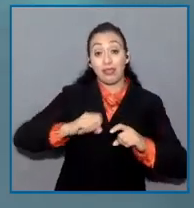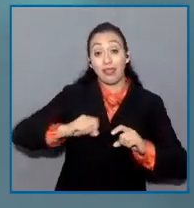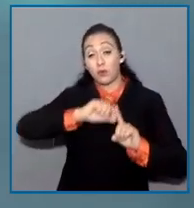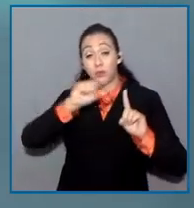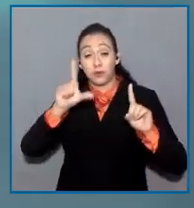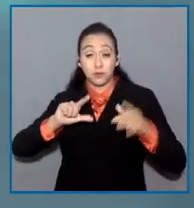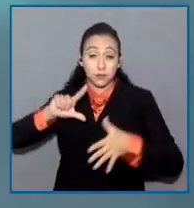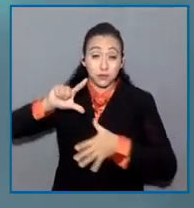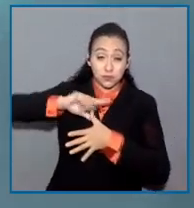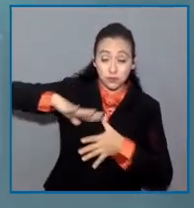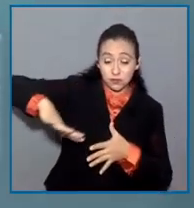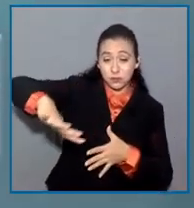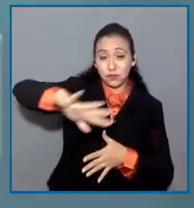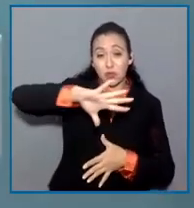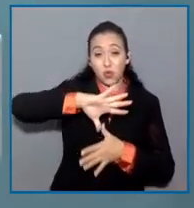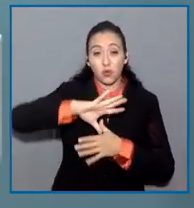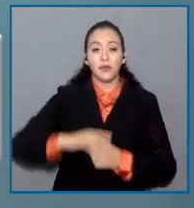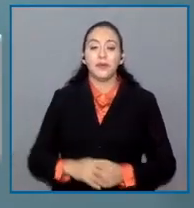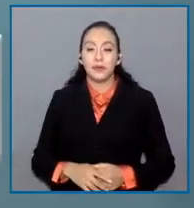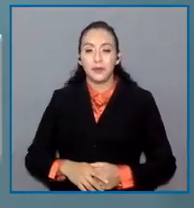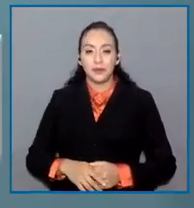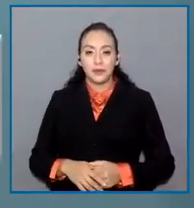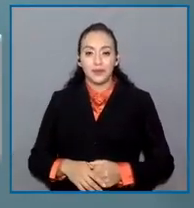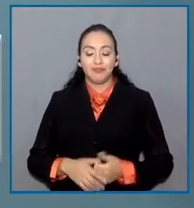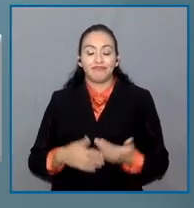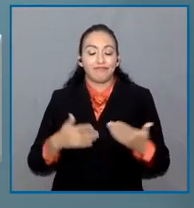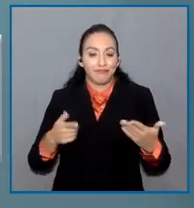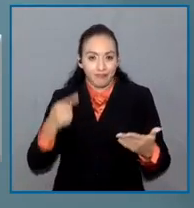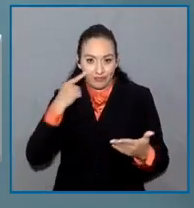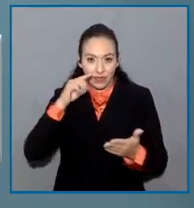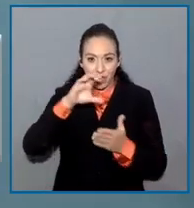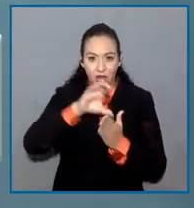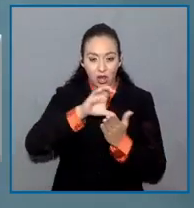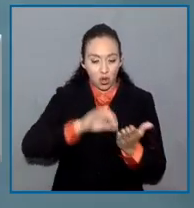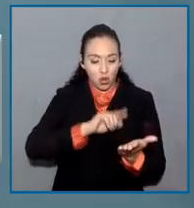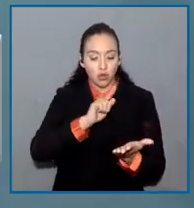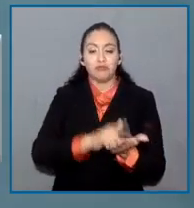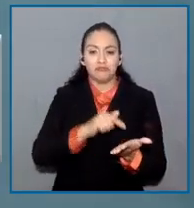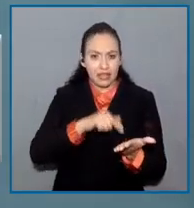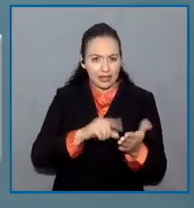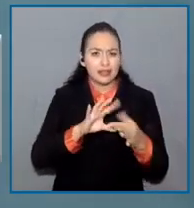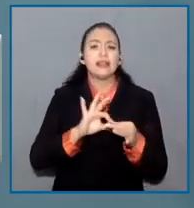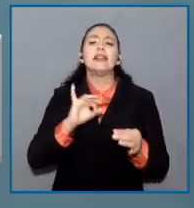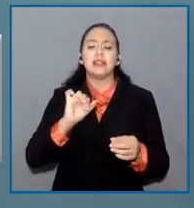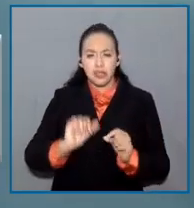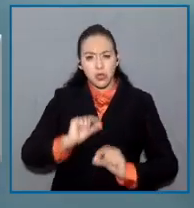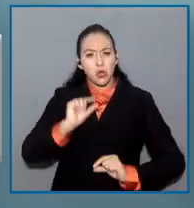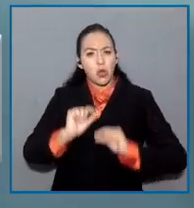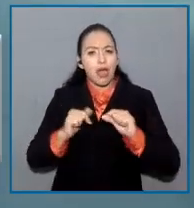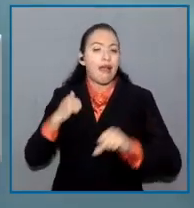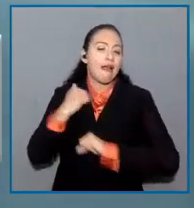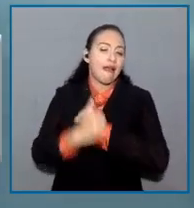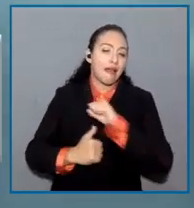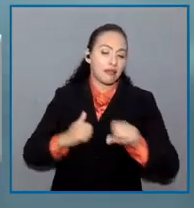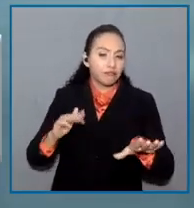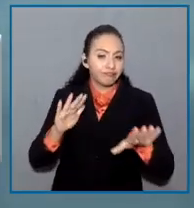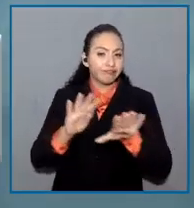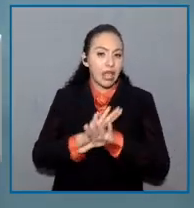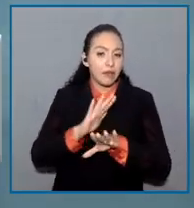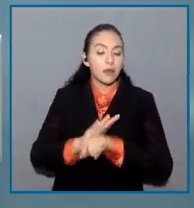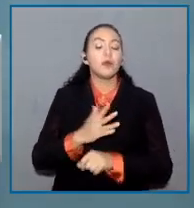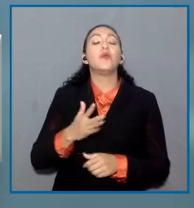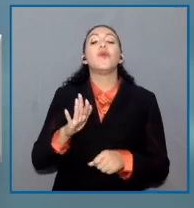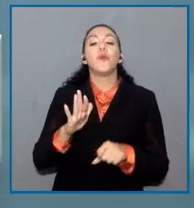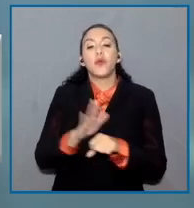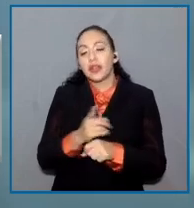de cómo la propia Constitución tiene que irse adaptando, porque lejos de adaptarse a las nuevas exigencias sociales o a los